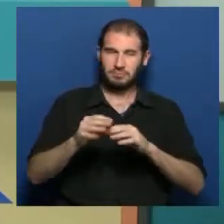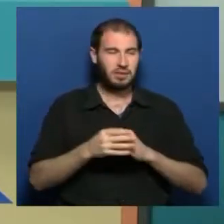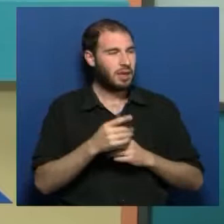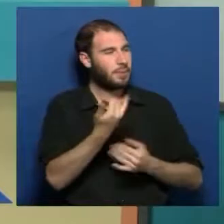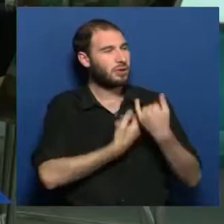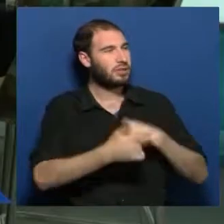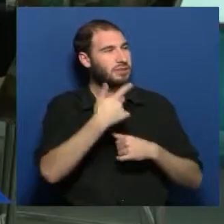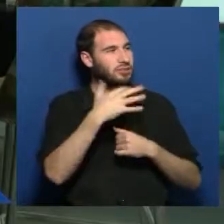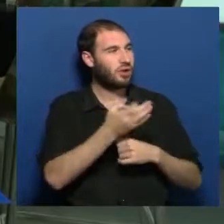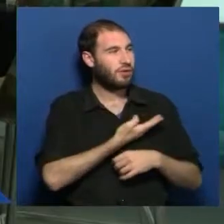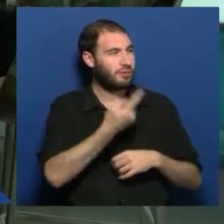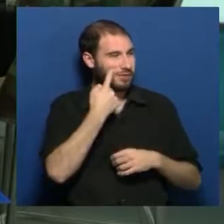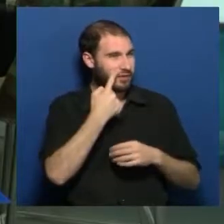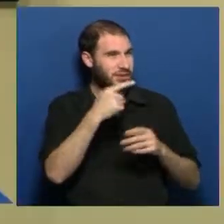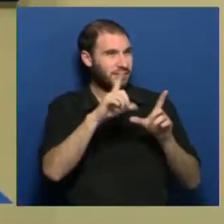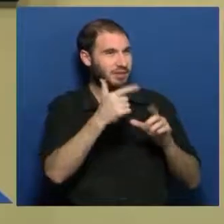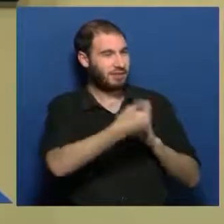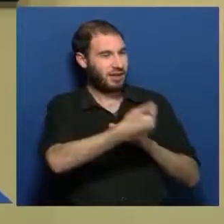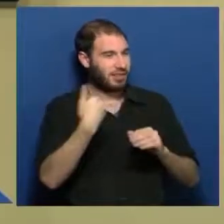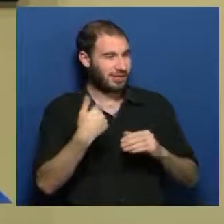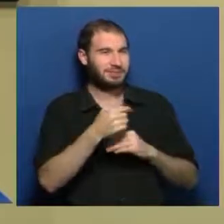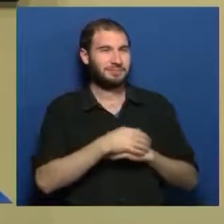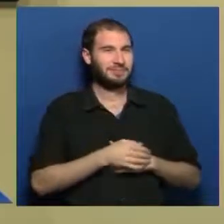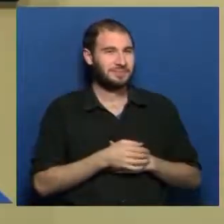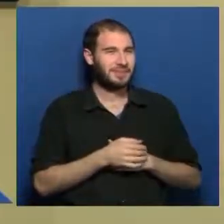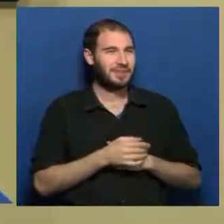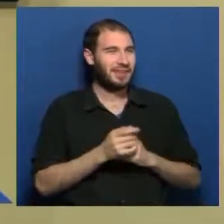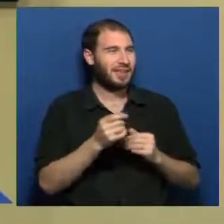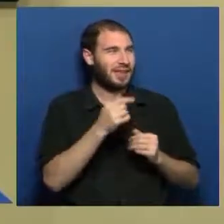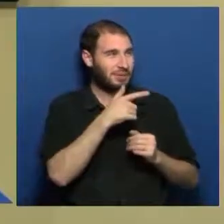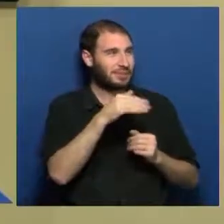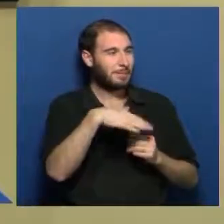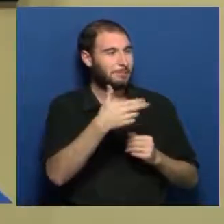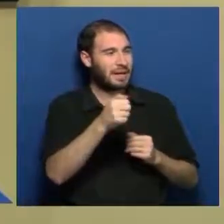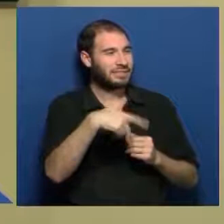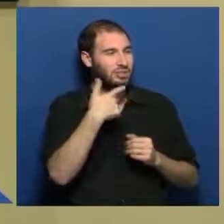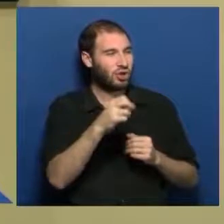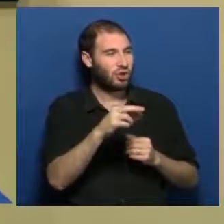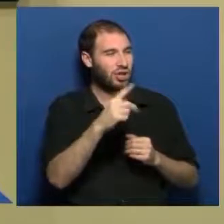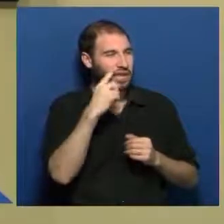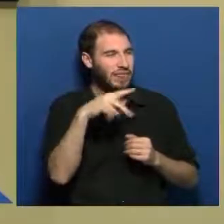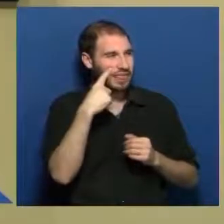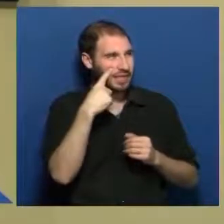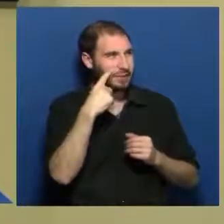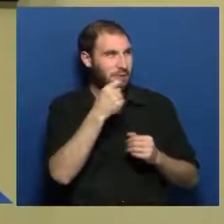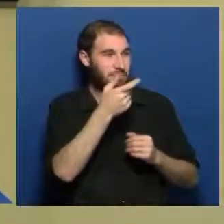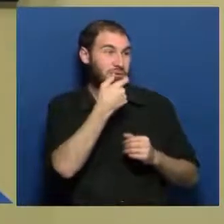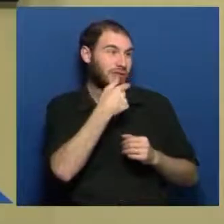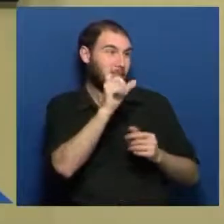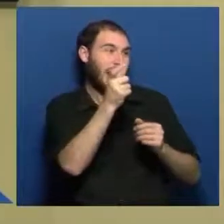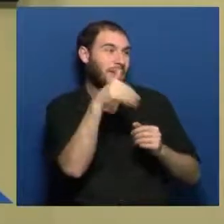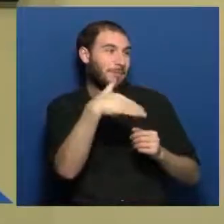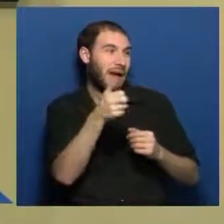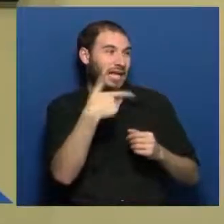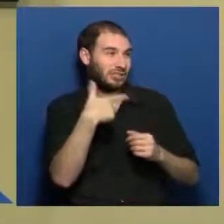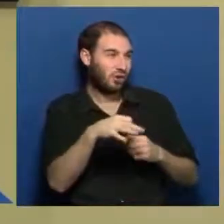contaba Sofi Castro, nuestra productora, que está detrás de esta cámara acá, del manso indie, ¿no? Toma la palabra manso, por los mendocinos utilizamos la palabra